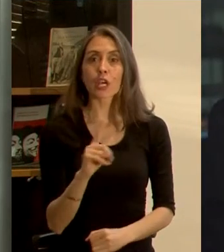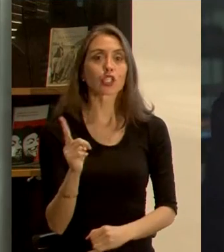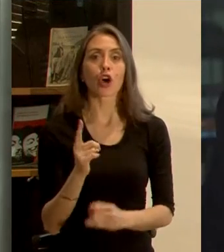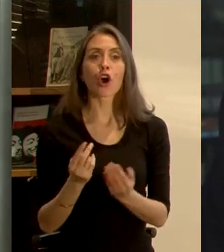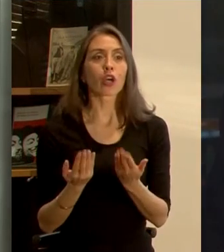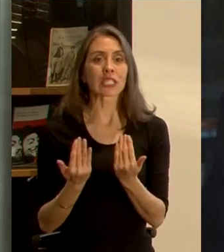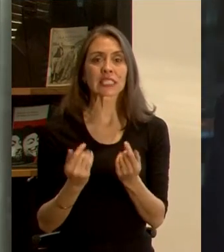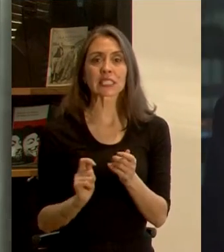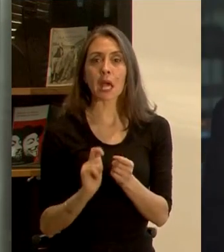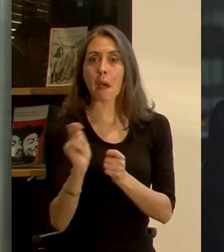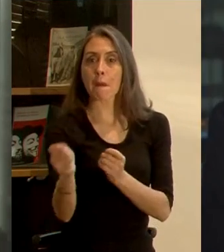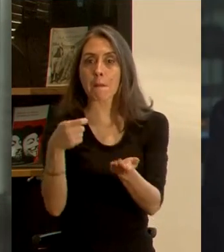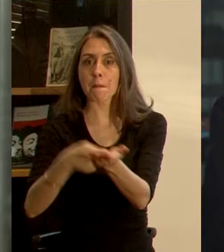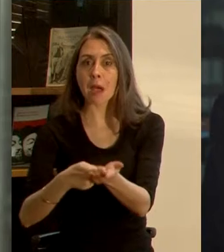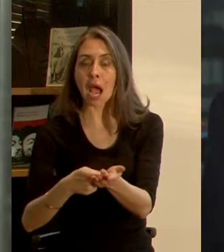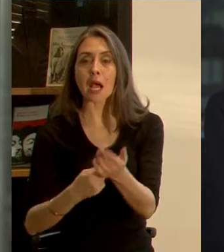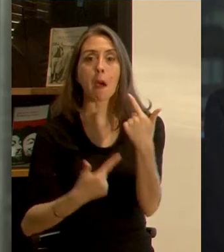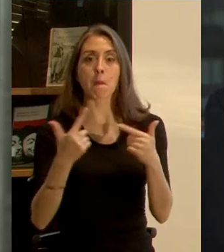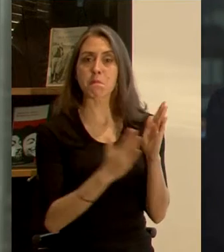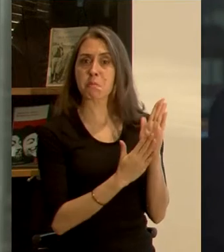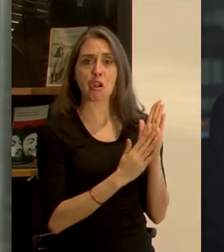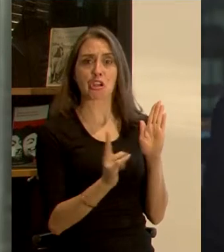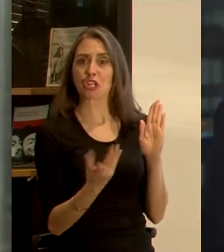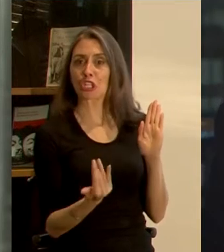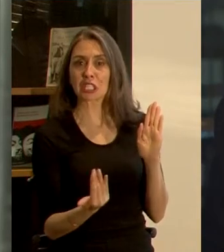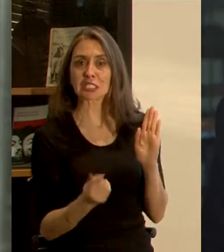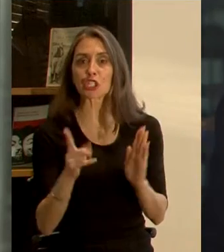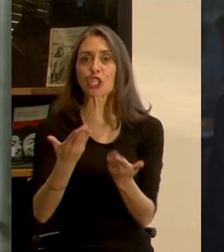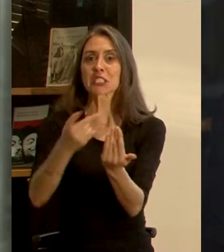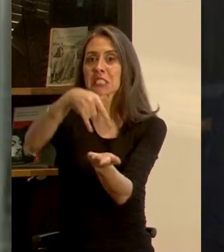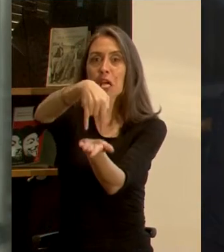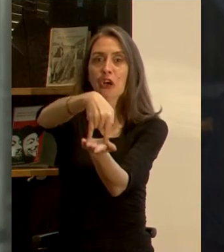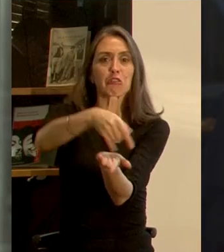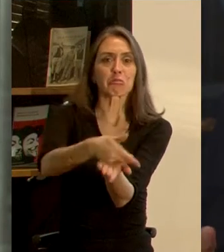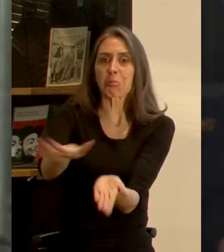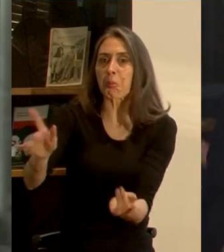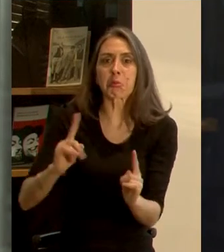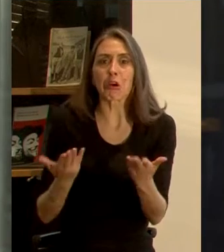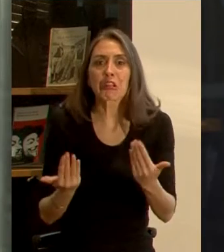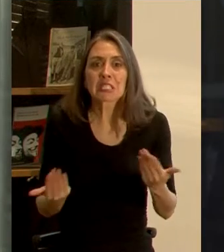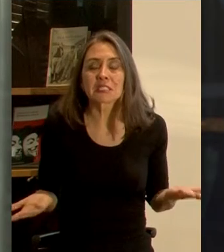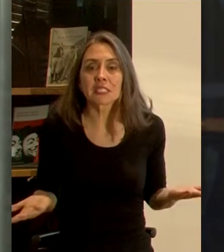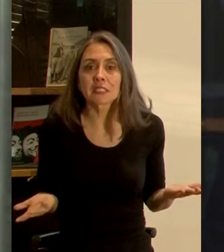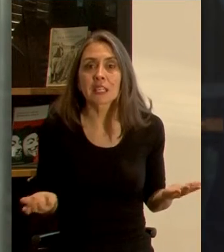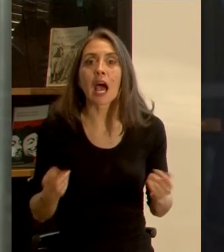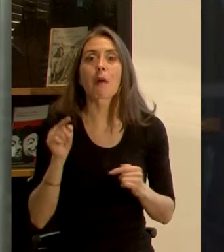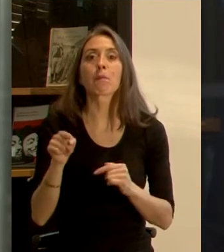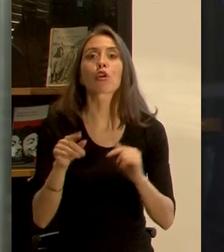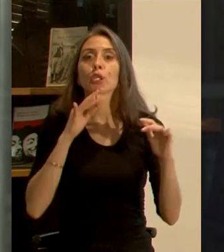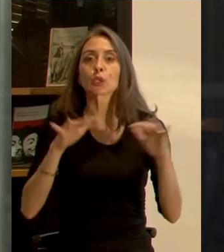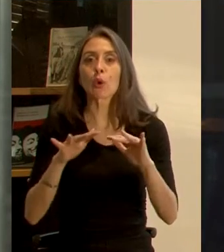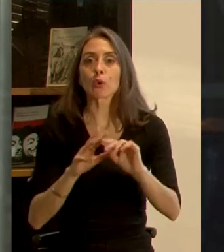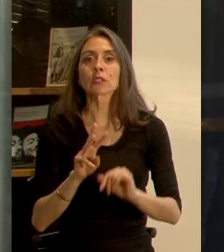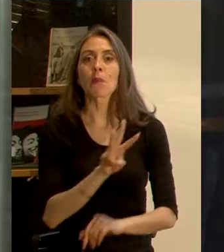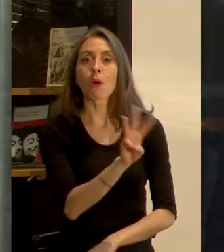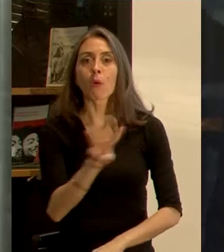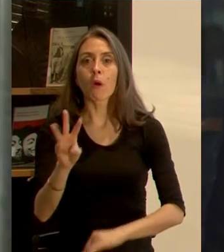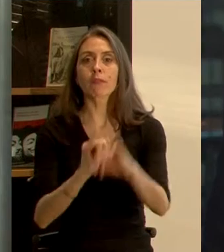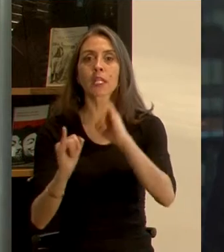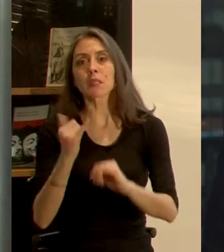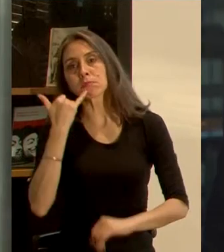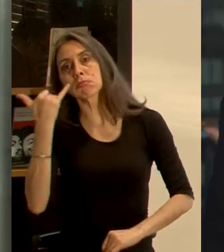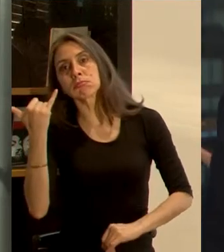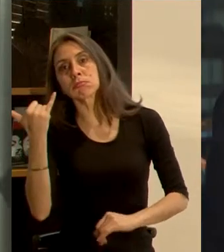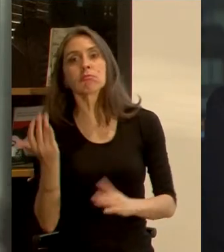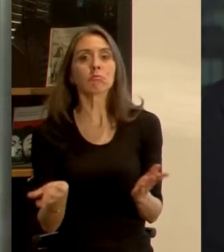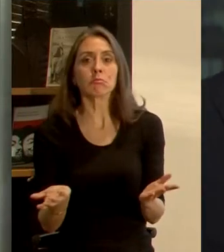Estado, no necesita política, no necesita Parlamento, necesita solo las plataformas. ¿No? ¿Y qué es lo que es?